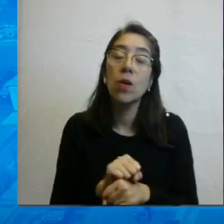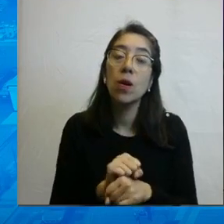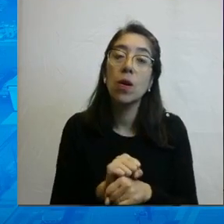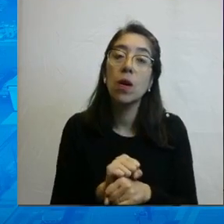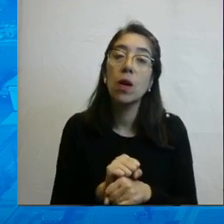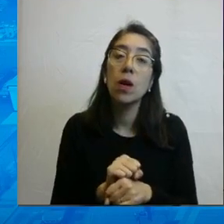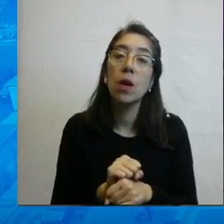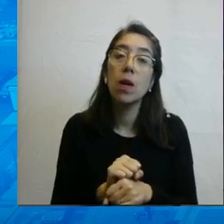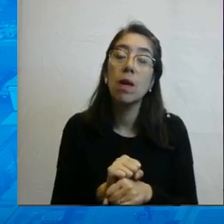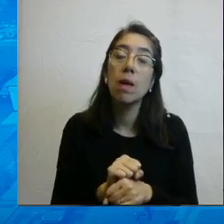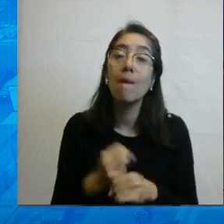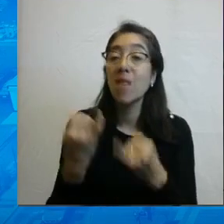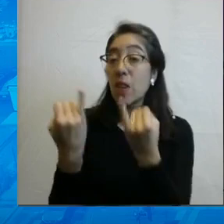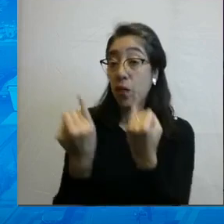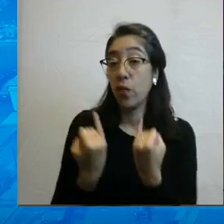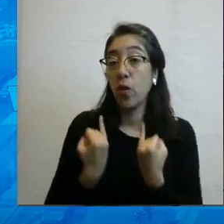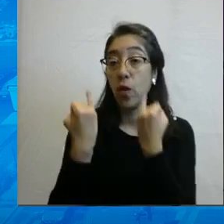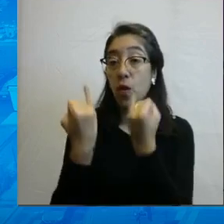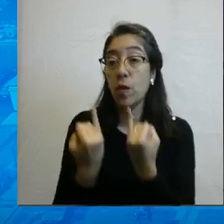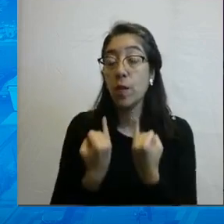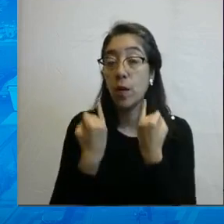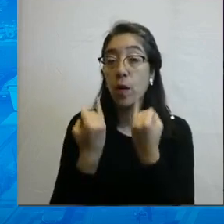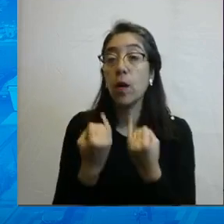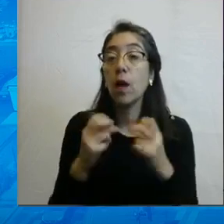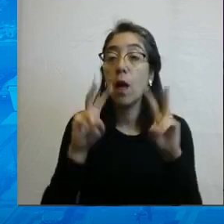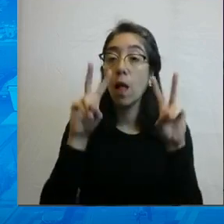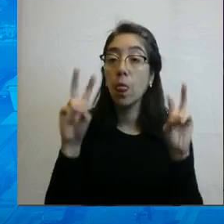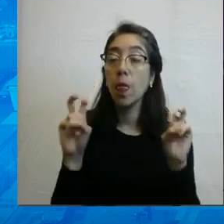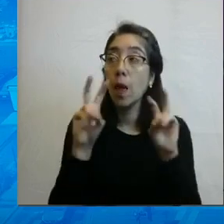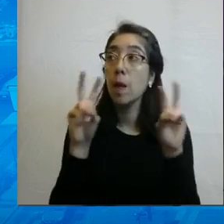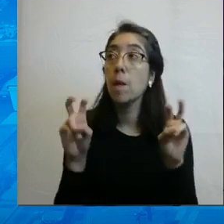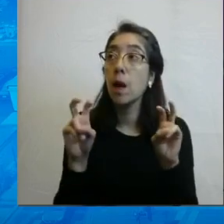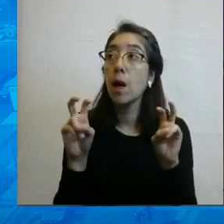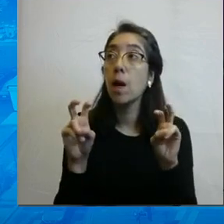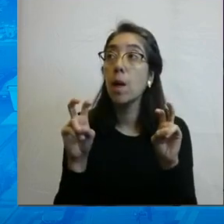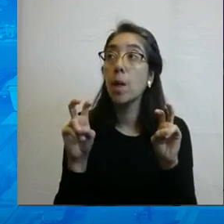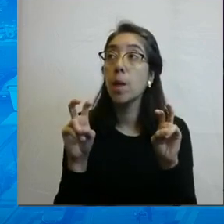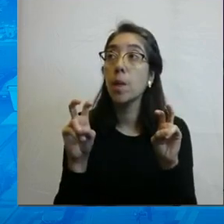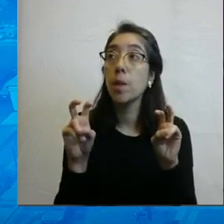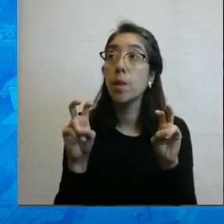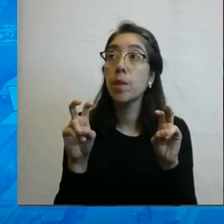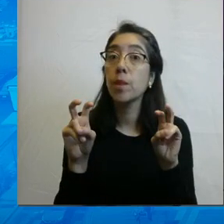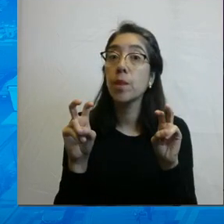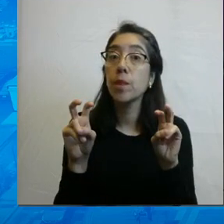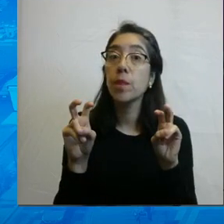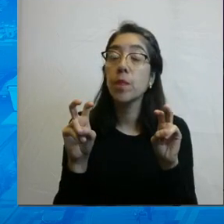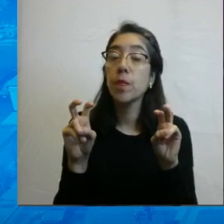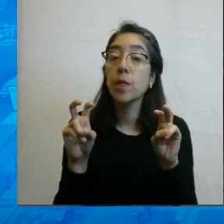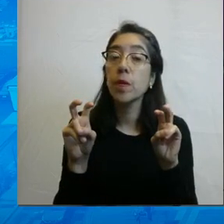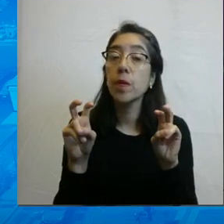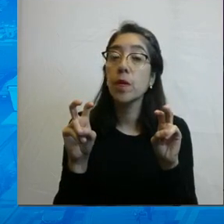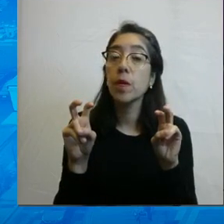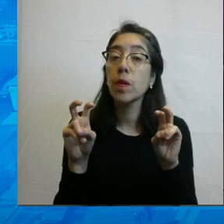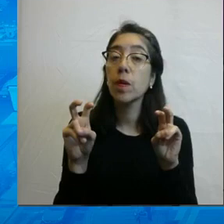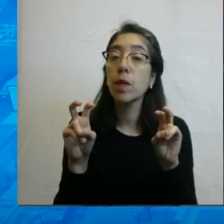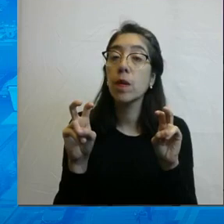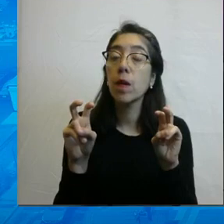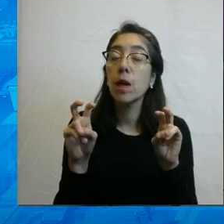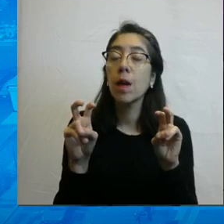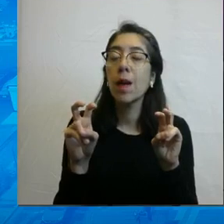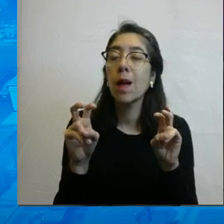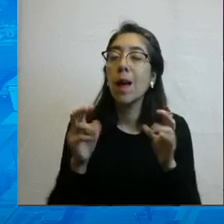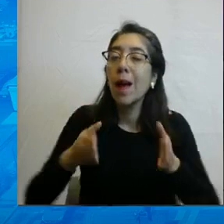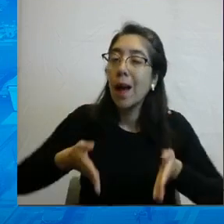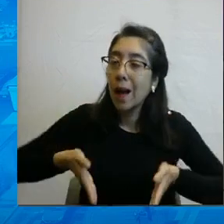que se informe respecto de los la programación de la reparación del estado de los caminos,